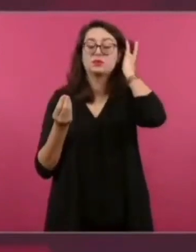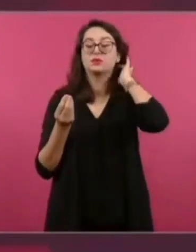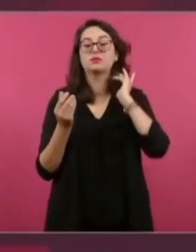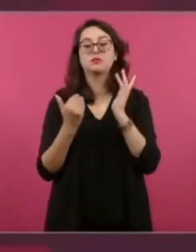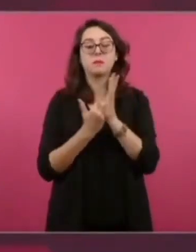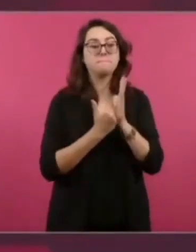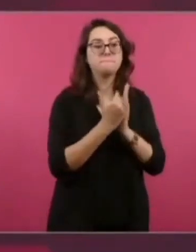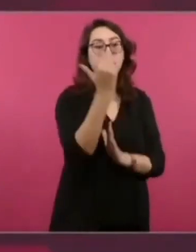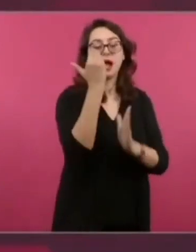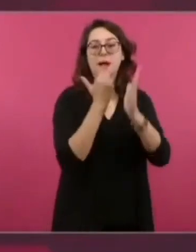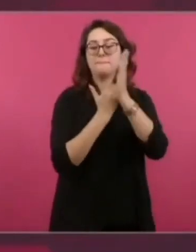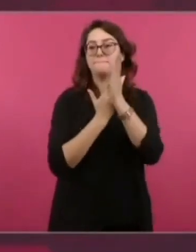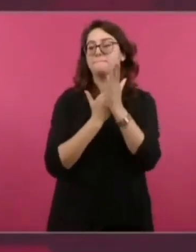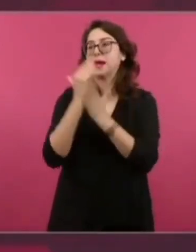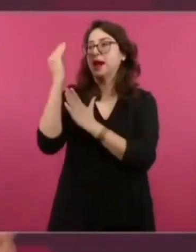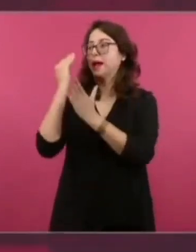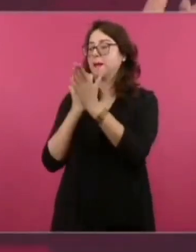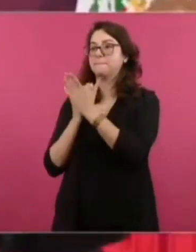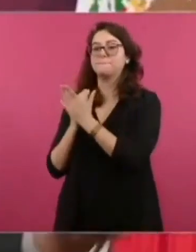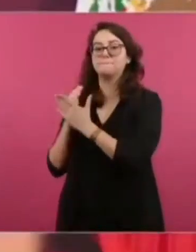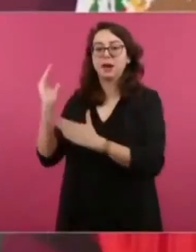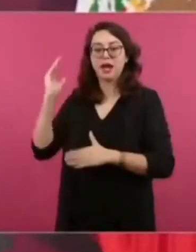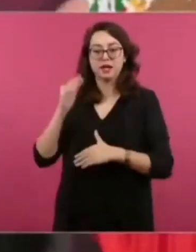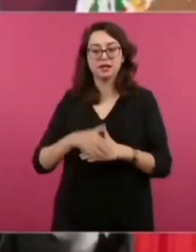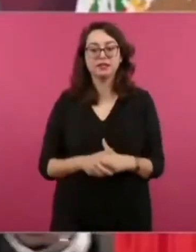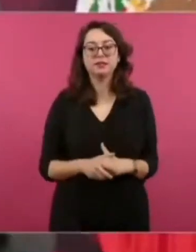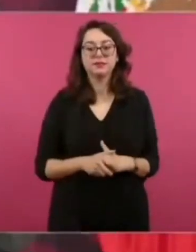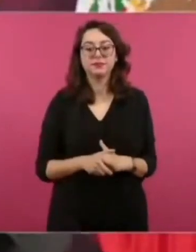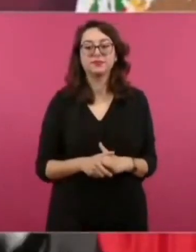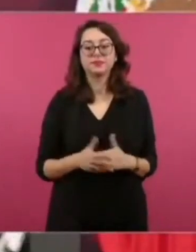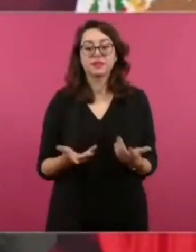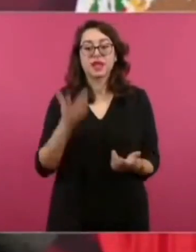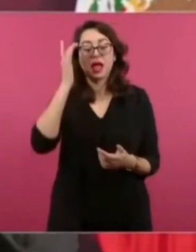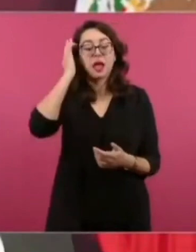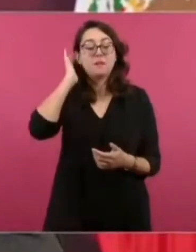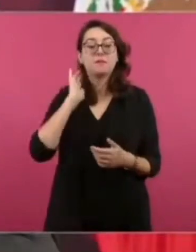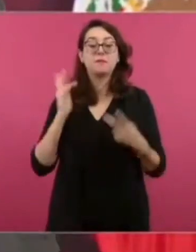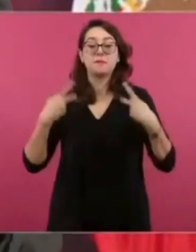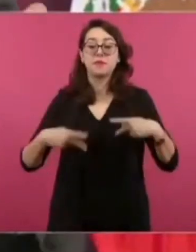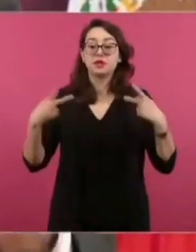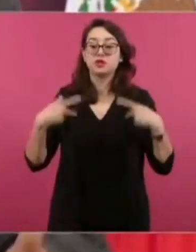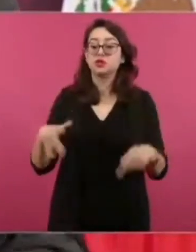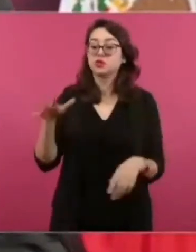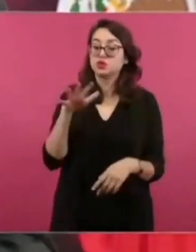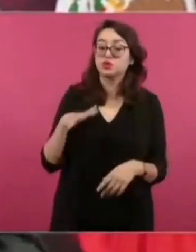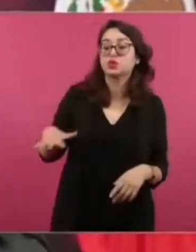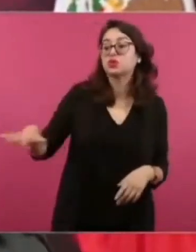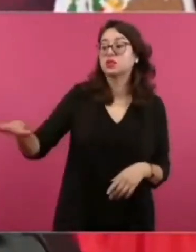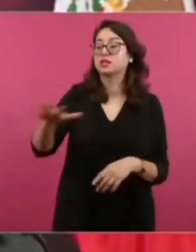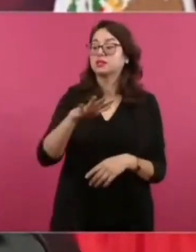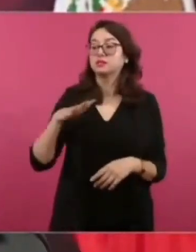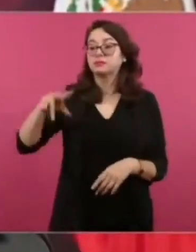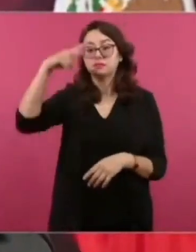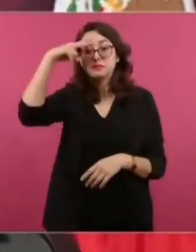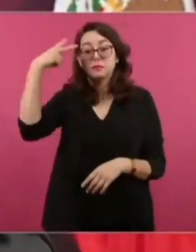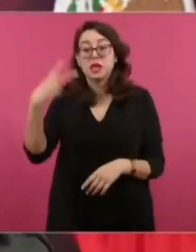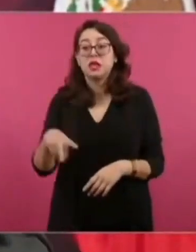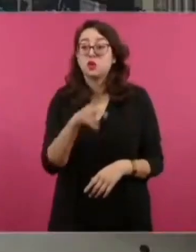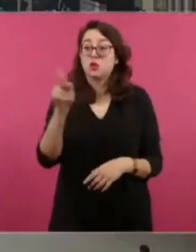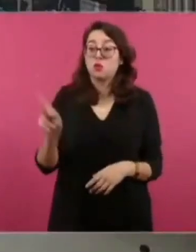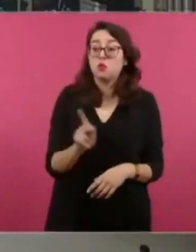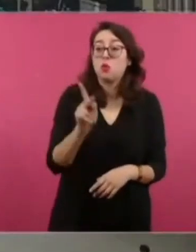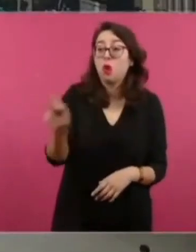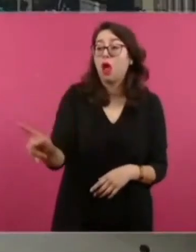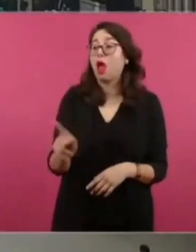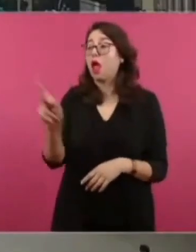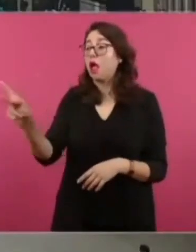montos de las remesas y eso también va abajo a 10 millones de familias de los pueblos